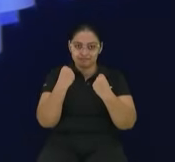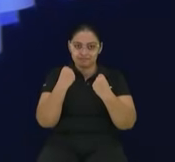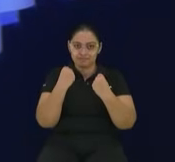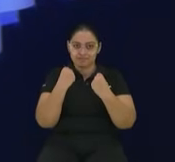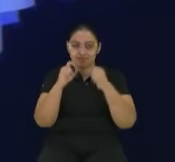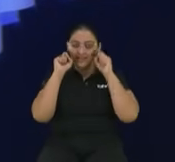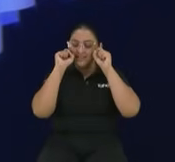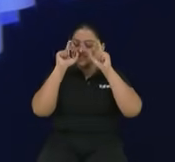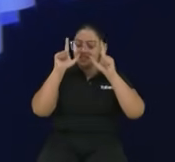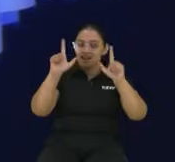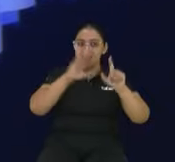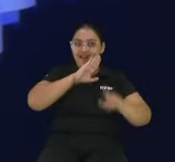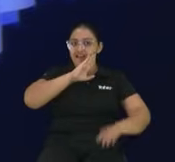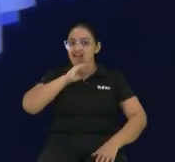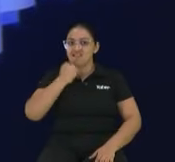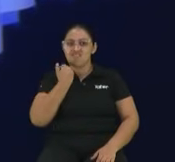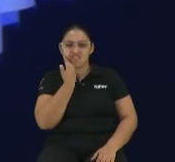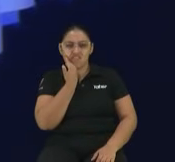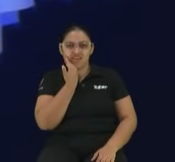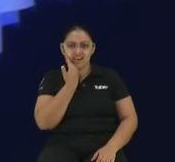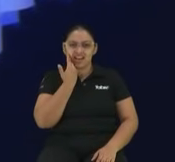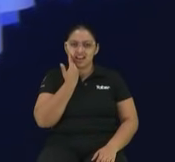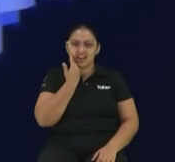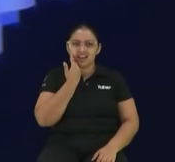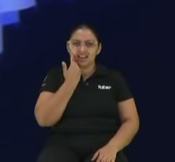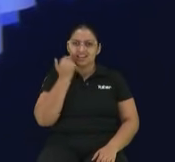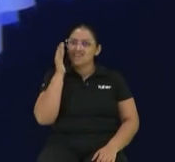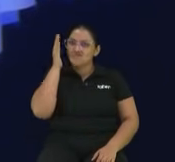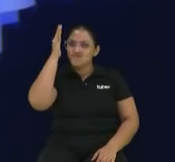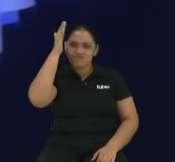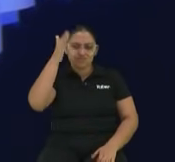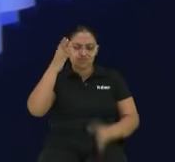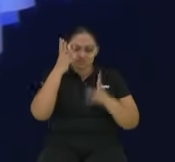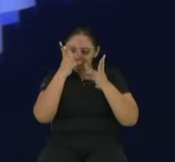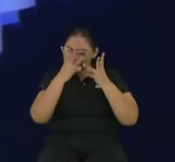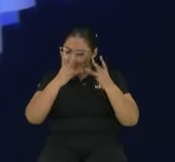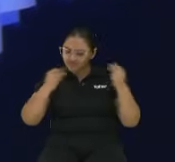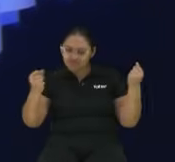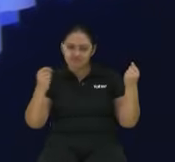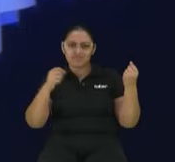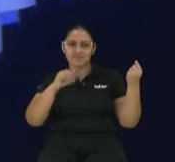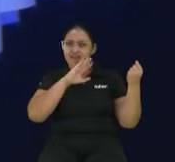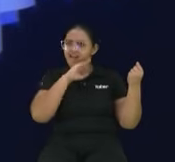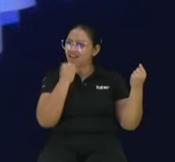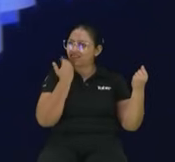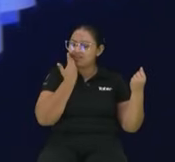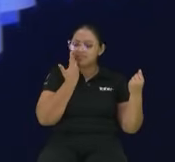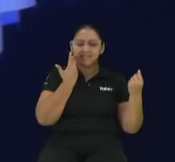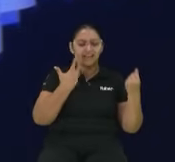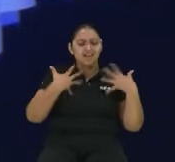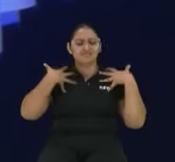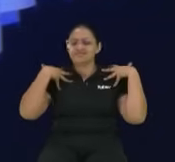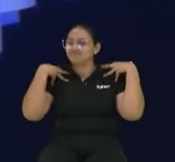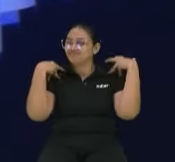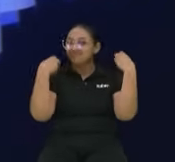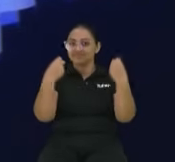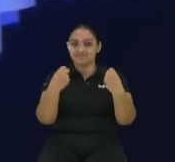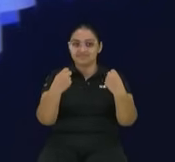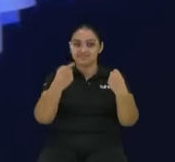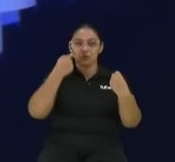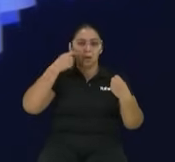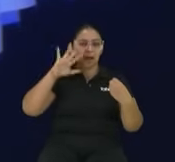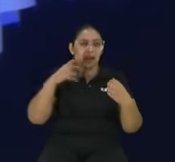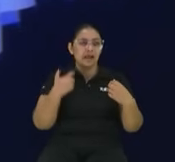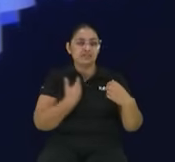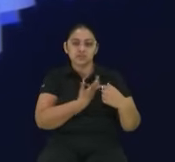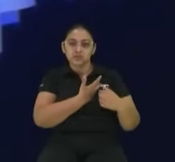con la enfermedad segura de que un día de esto se le va a acabar se presenta al banco aunque las cosas anden mal